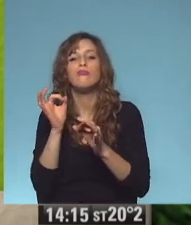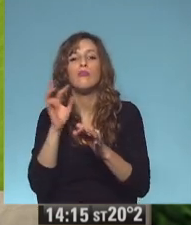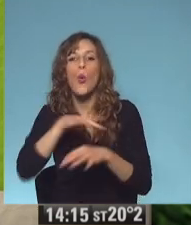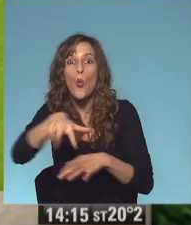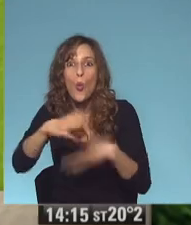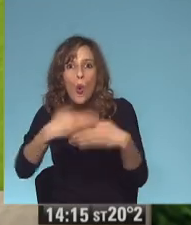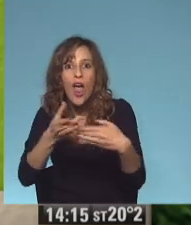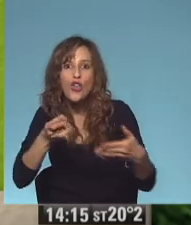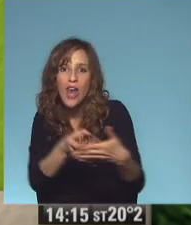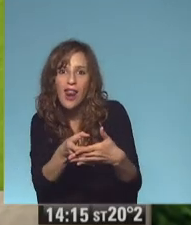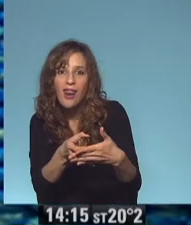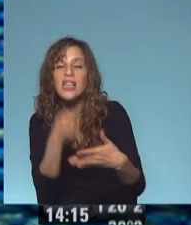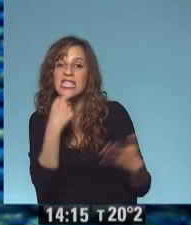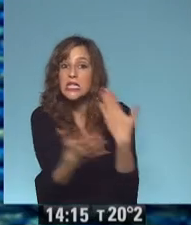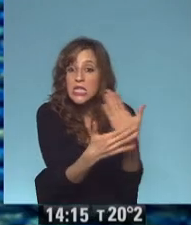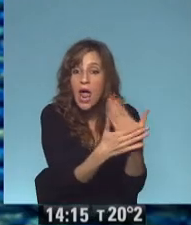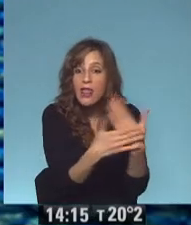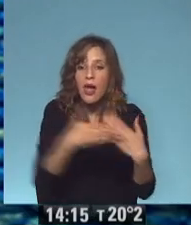tacitas.